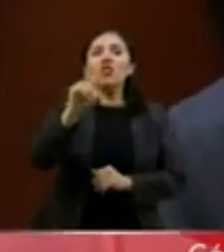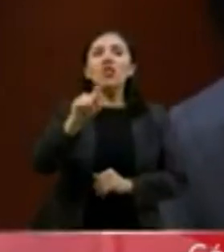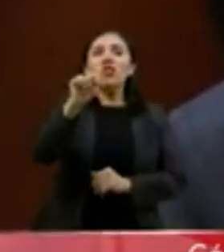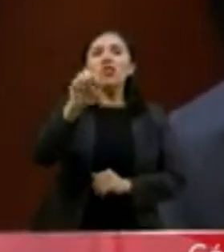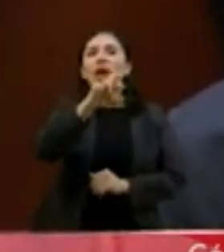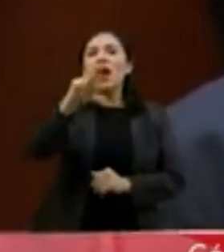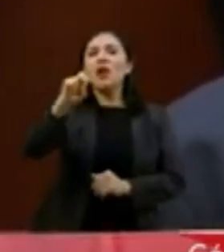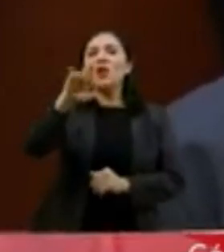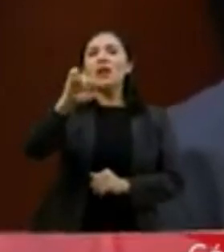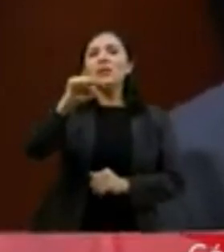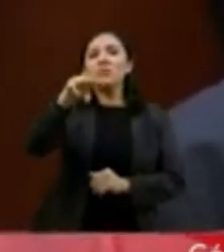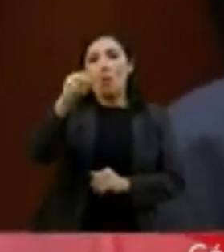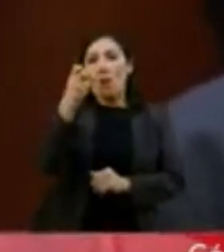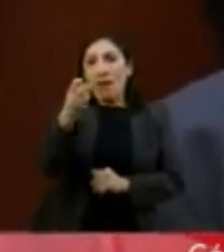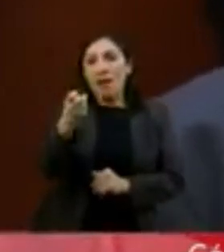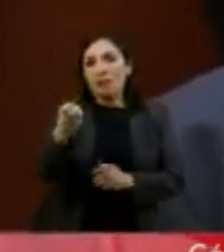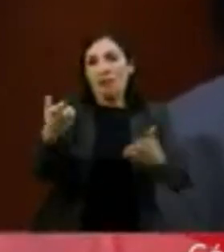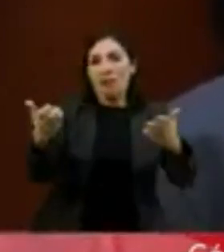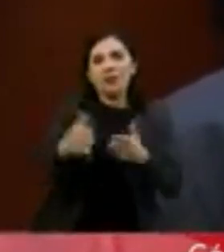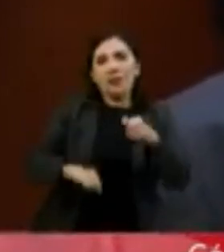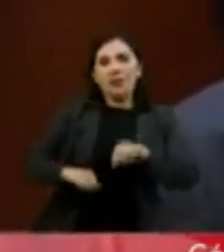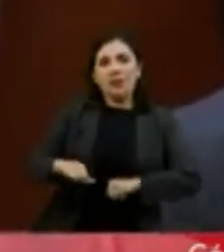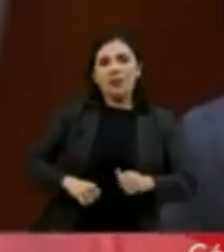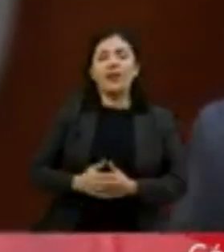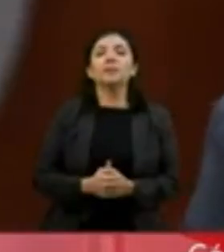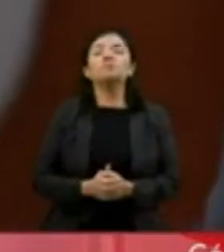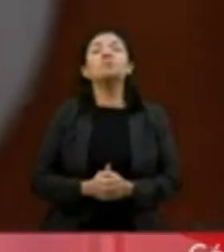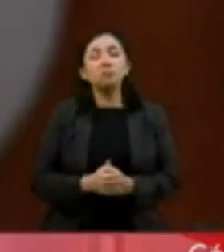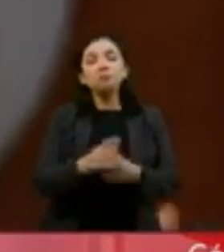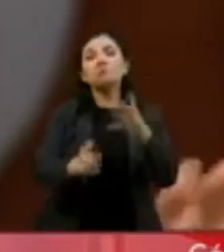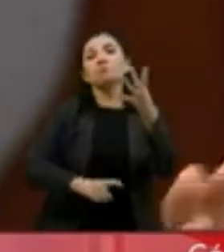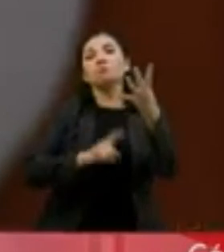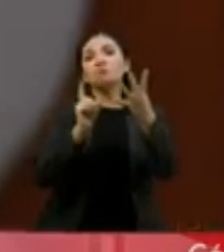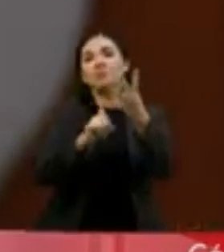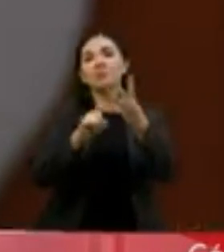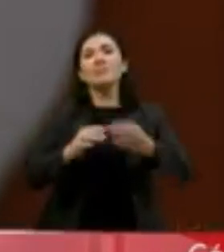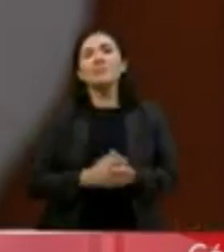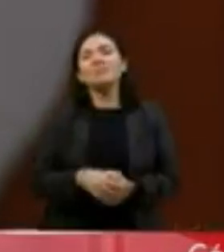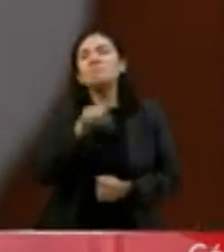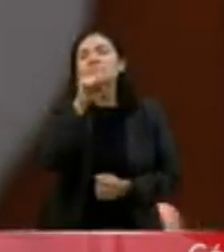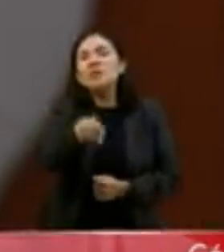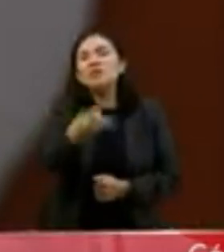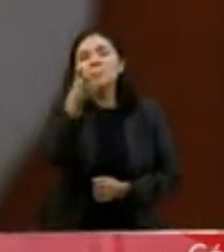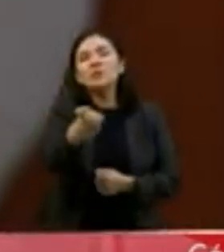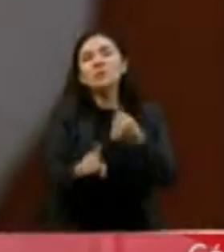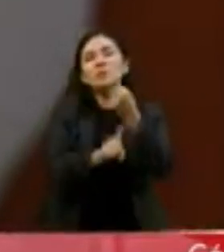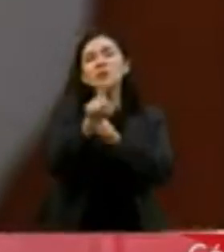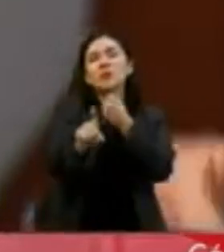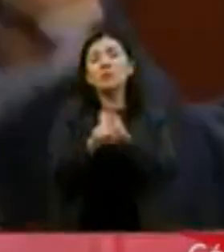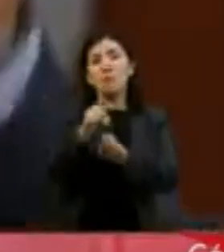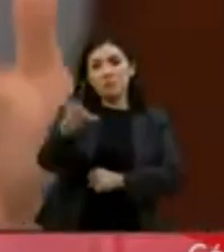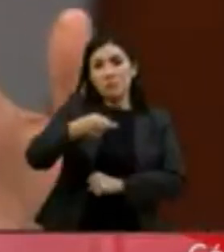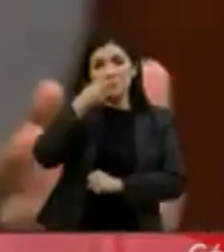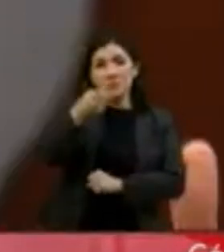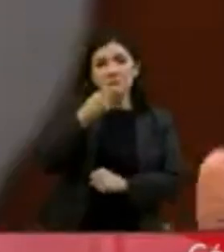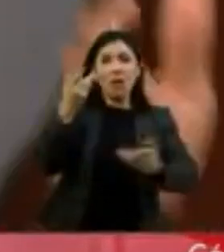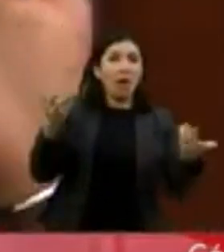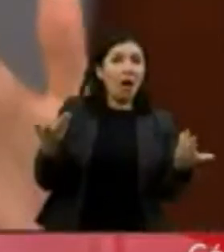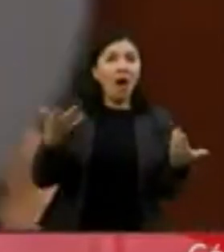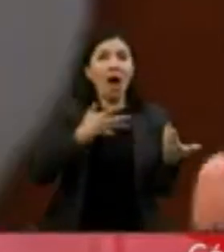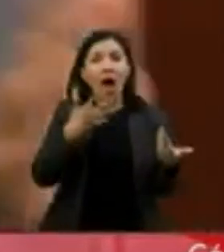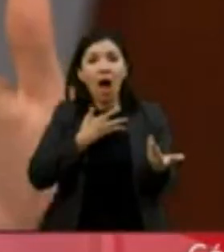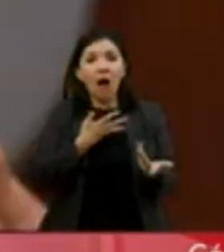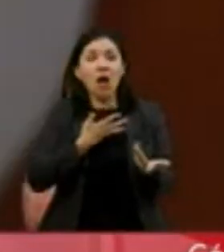ese tipo de hechos cuarto ese es el problema precisamente cuando aquí dice no pues es que hay